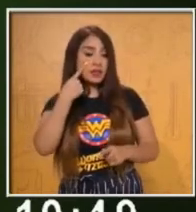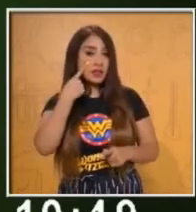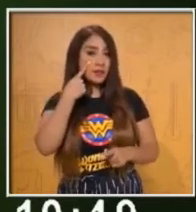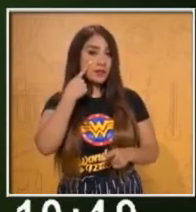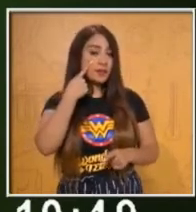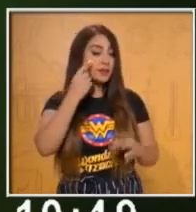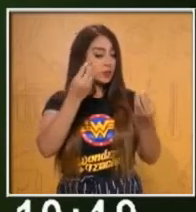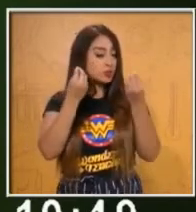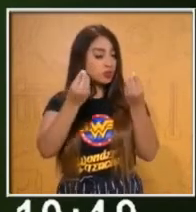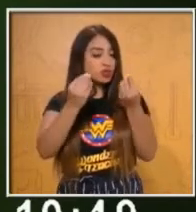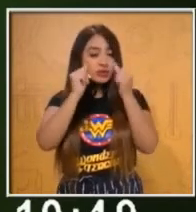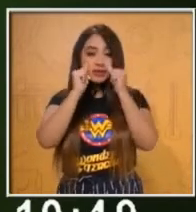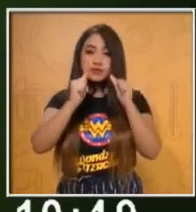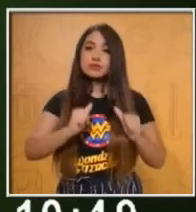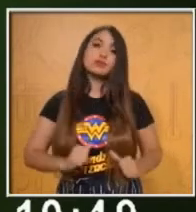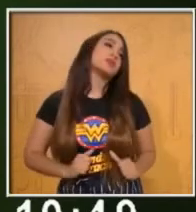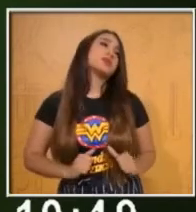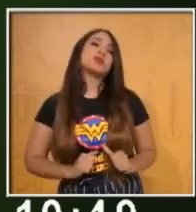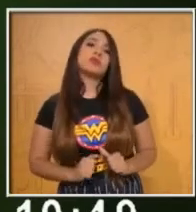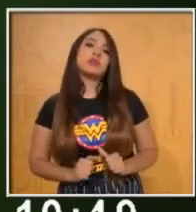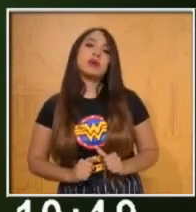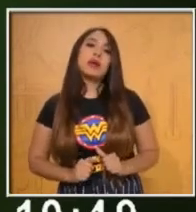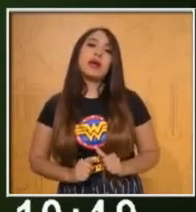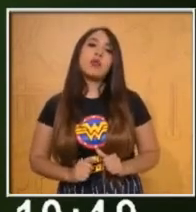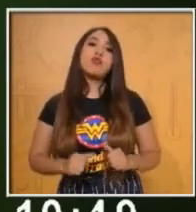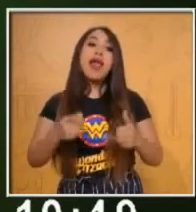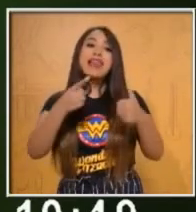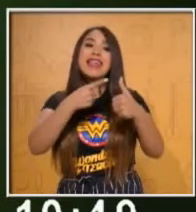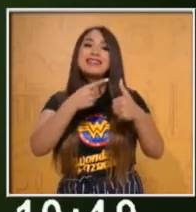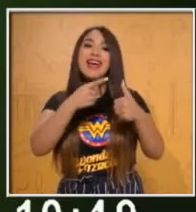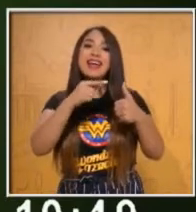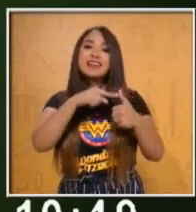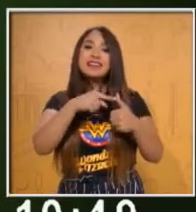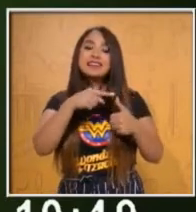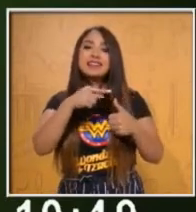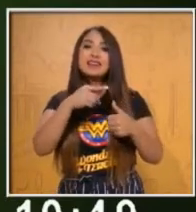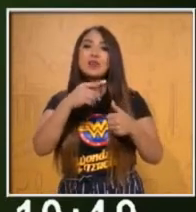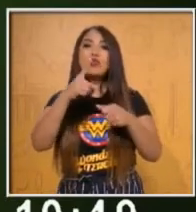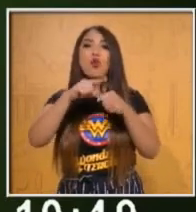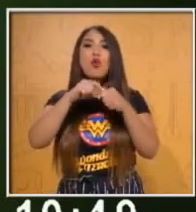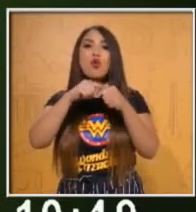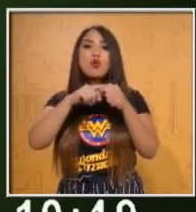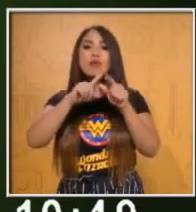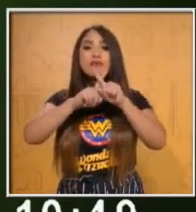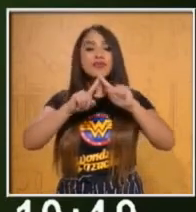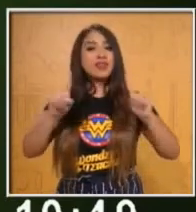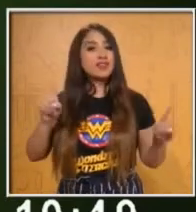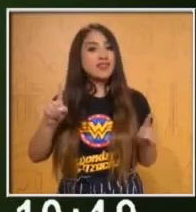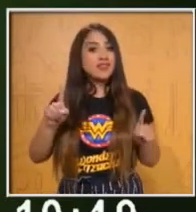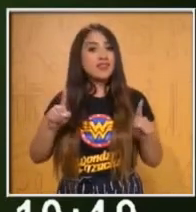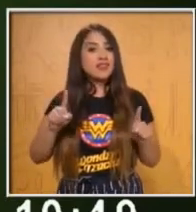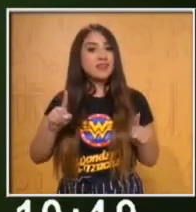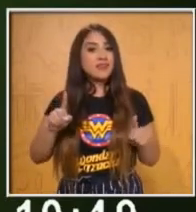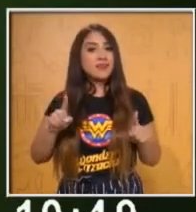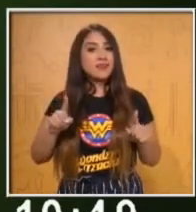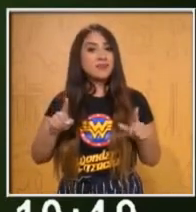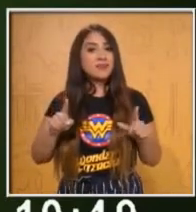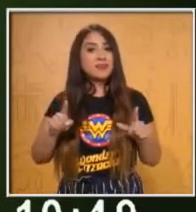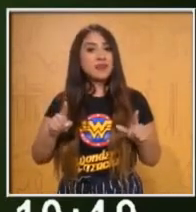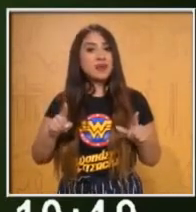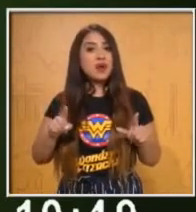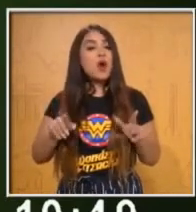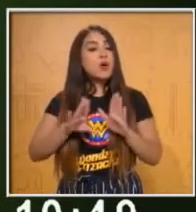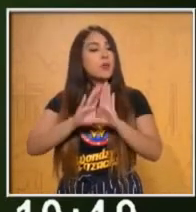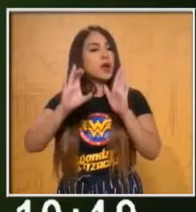poner mucha atención a una letra que está de un color distinto. Fíjate muy bien en los ejemplos. Por